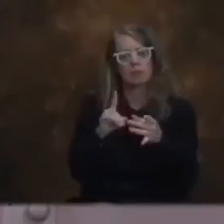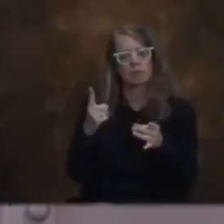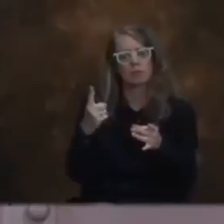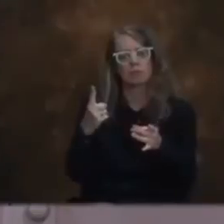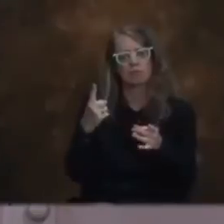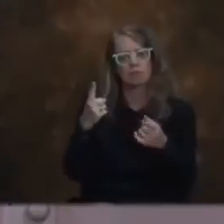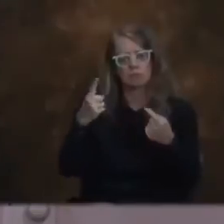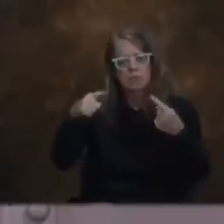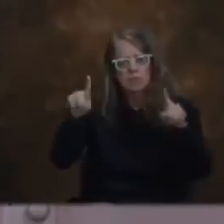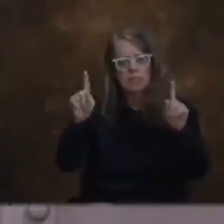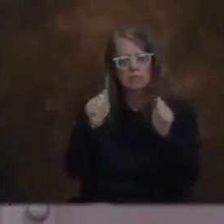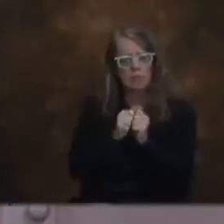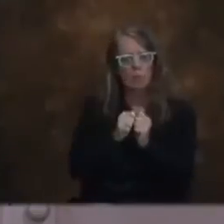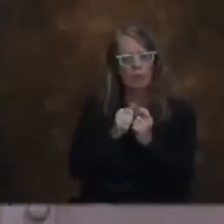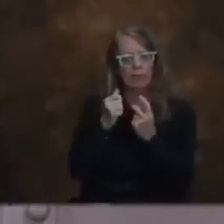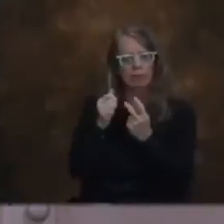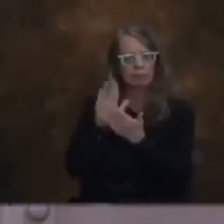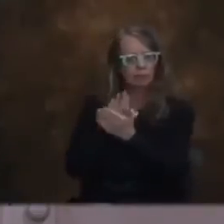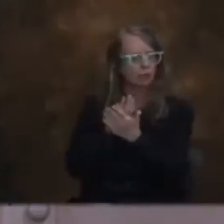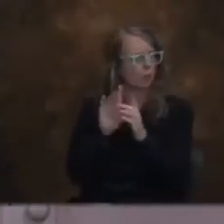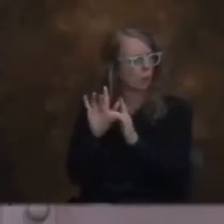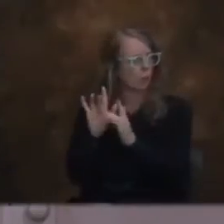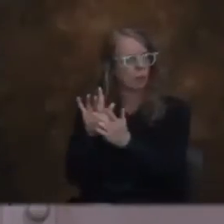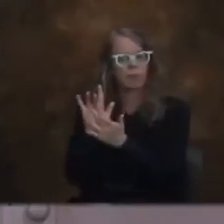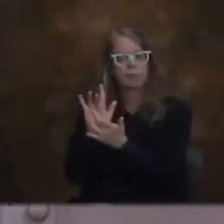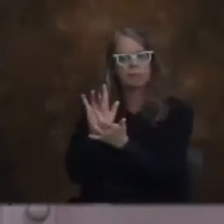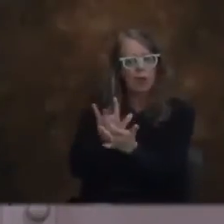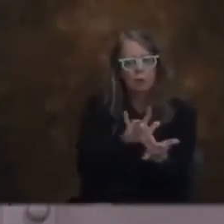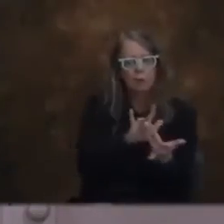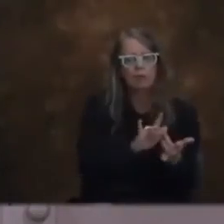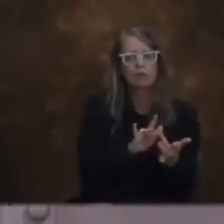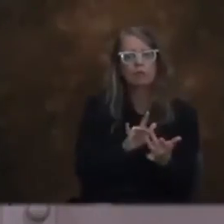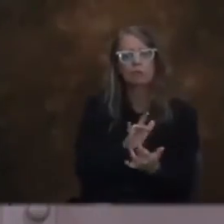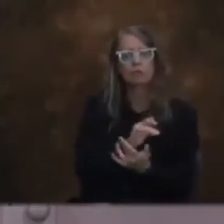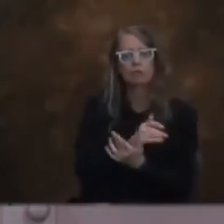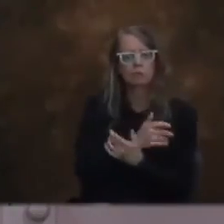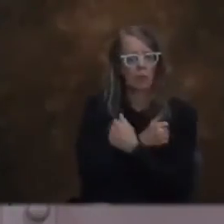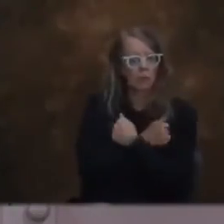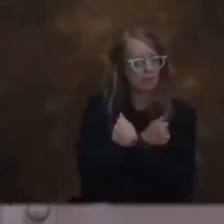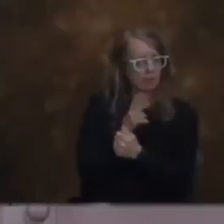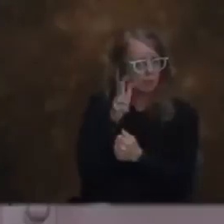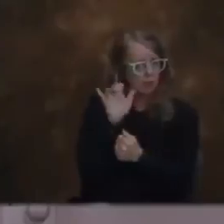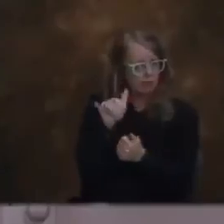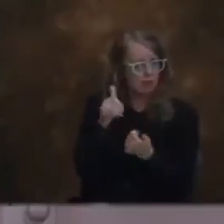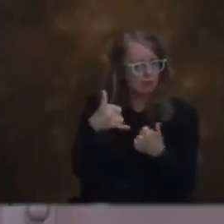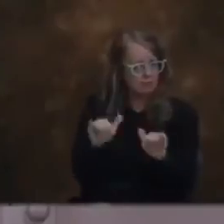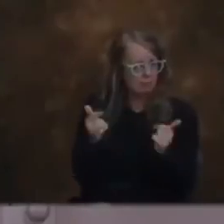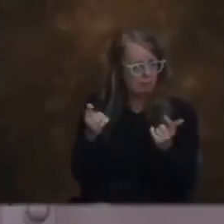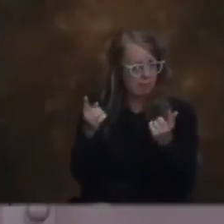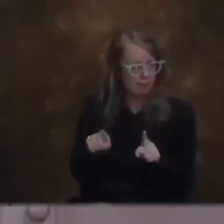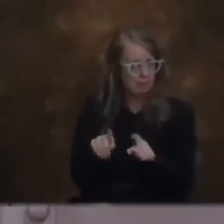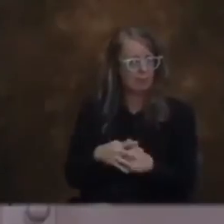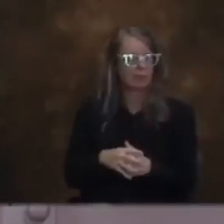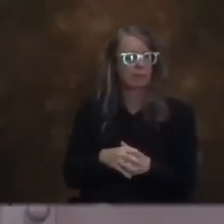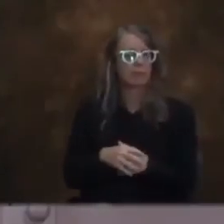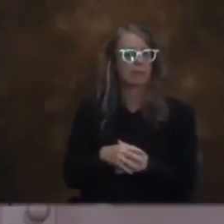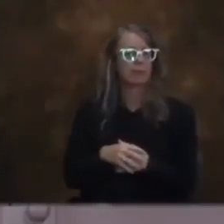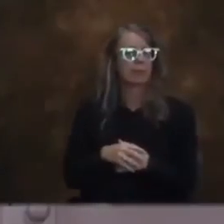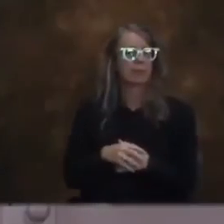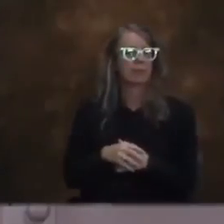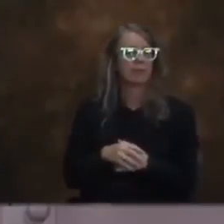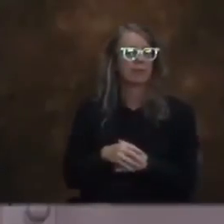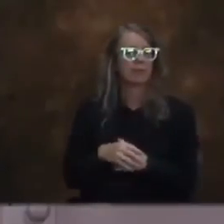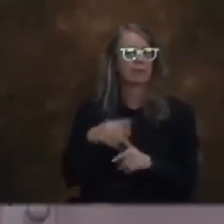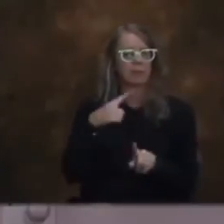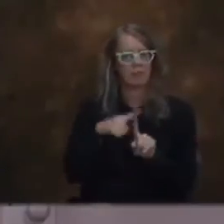en las escuelas haciendo alcance en las escuelas quisiera saber si esto todavía sigue siendo el caso porque sé que hay